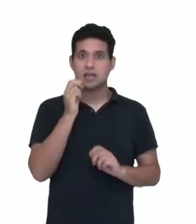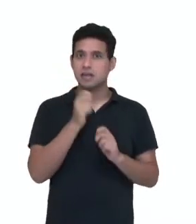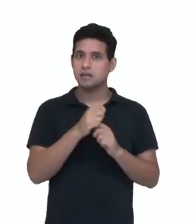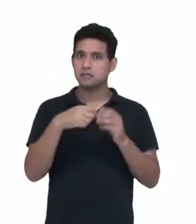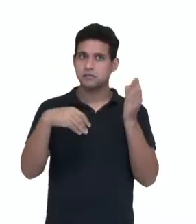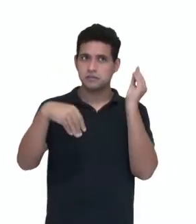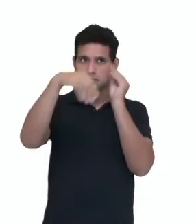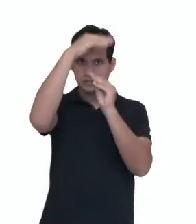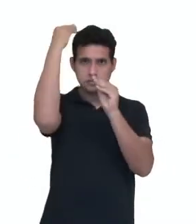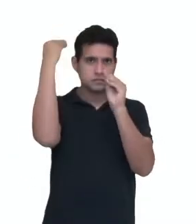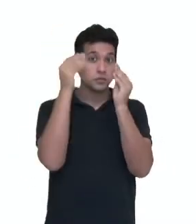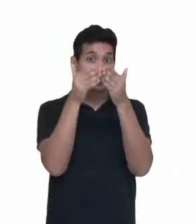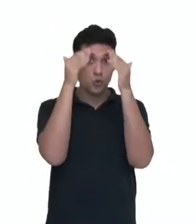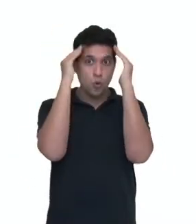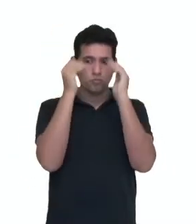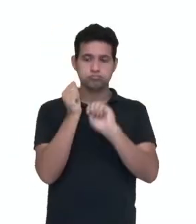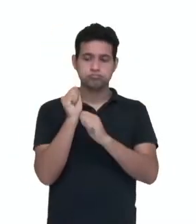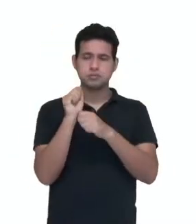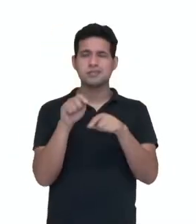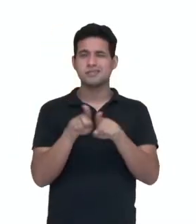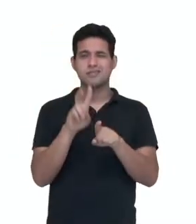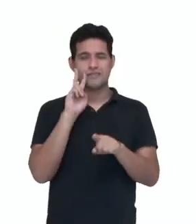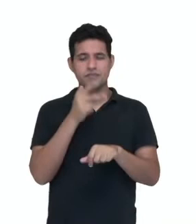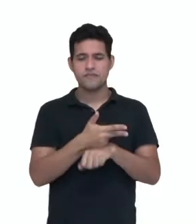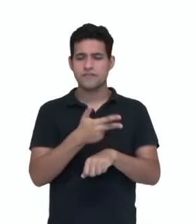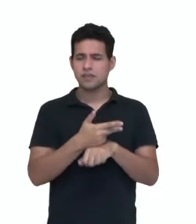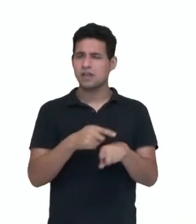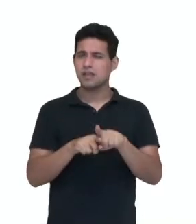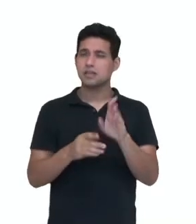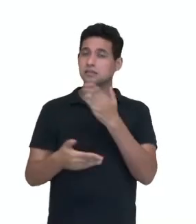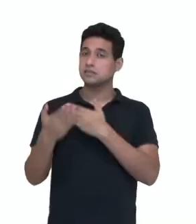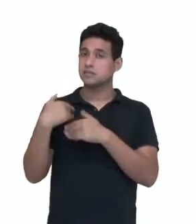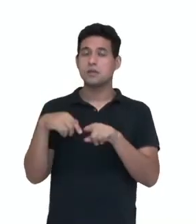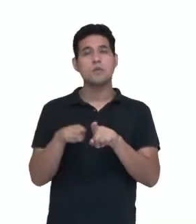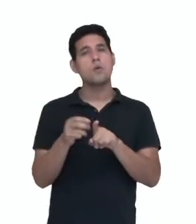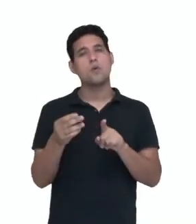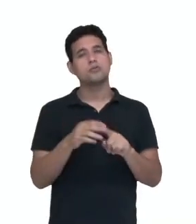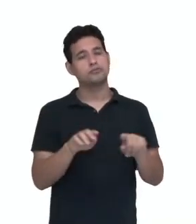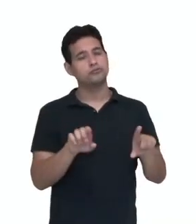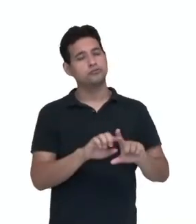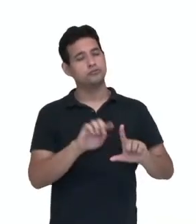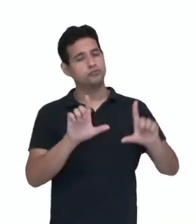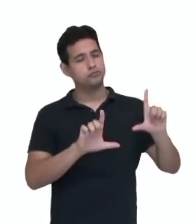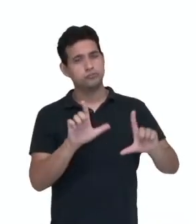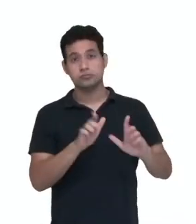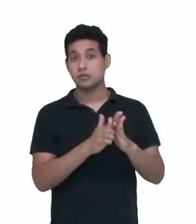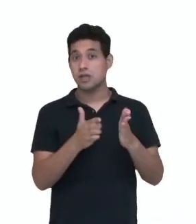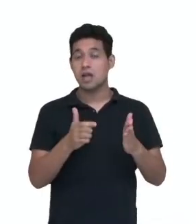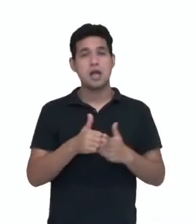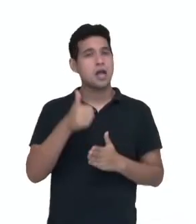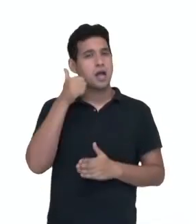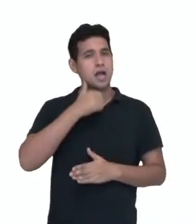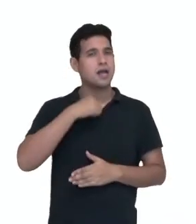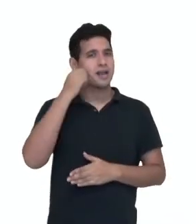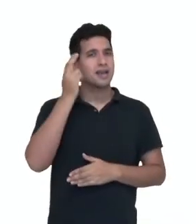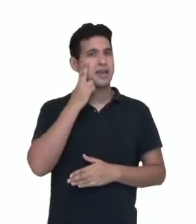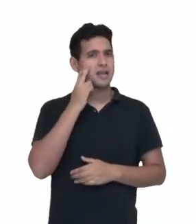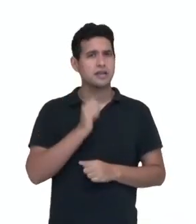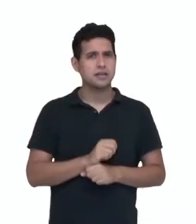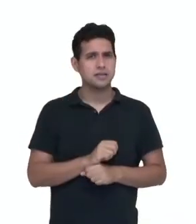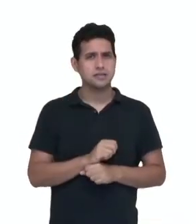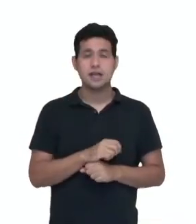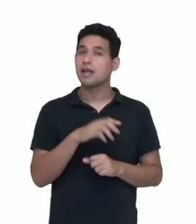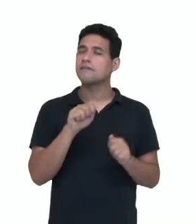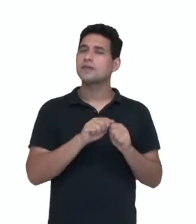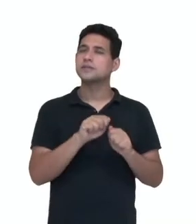forem observar vídeos ou até telejornal, as negras